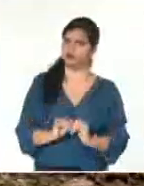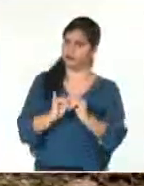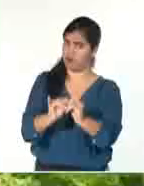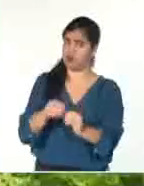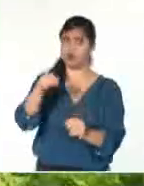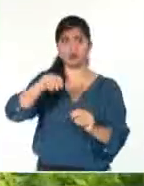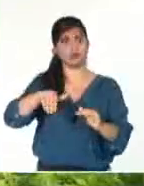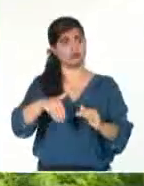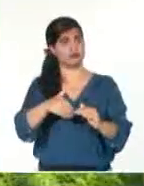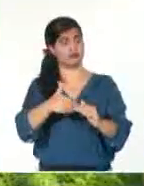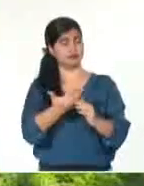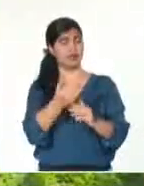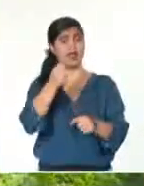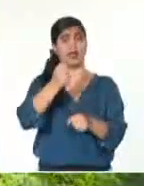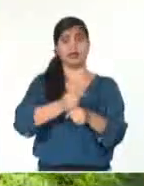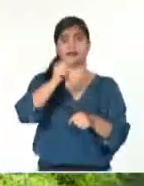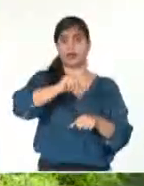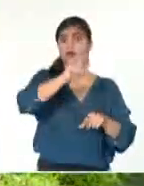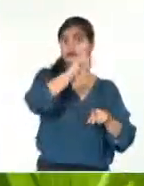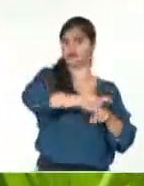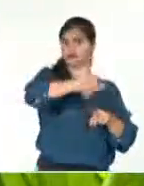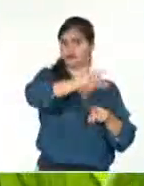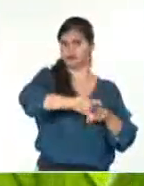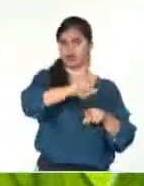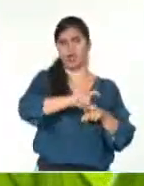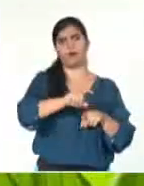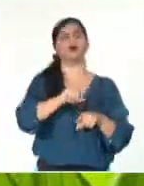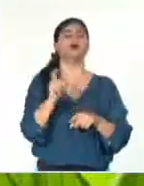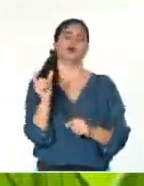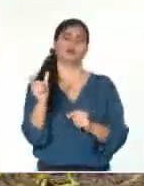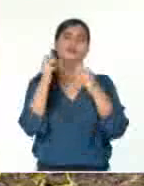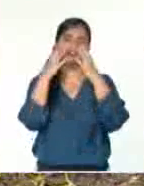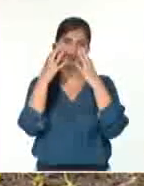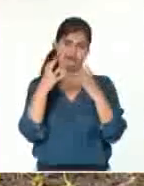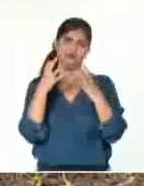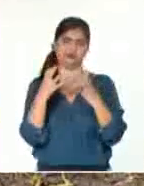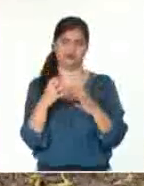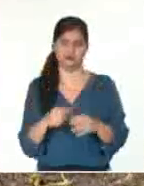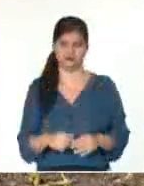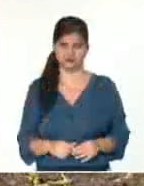Agropecuario, momento para avanzar en el incremento de la producción de alimentos y